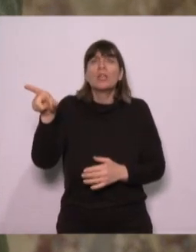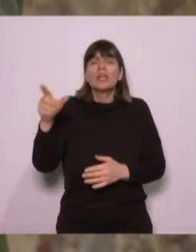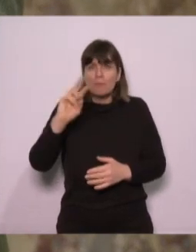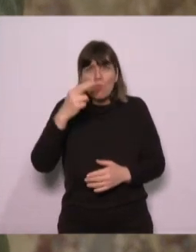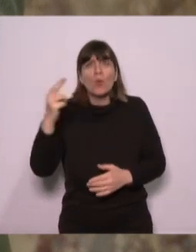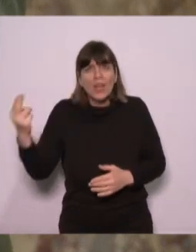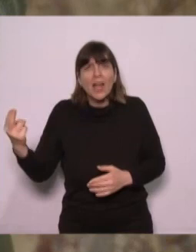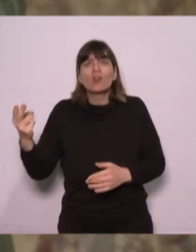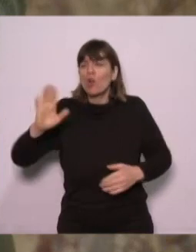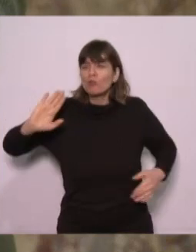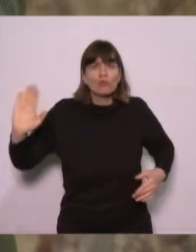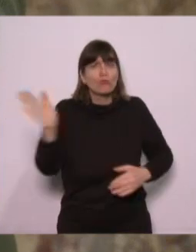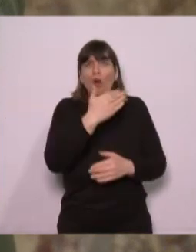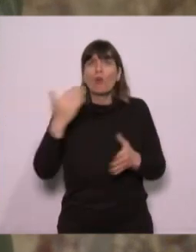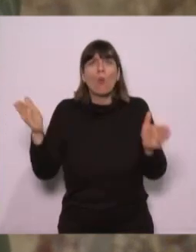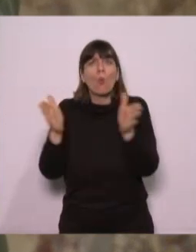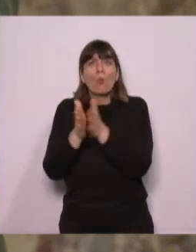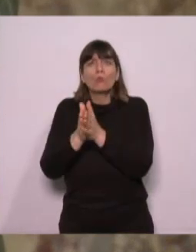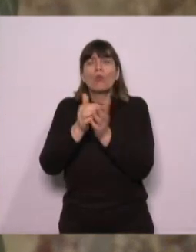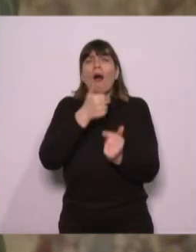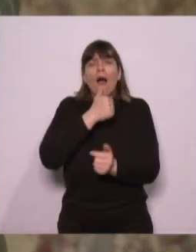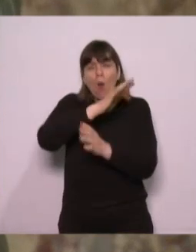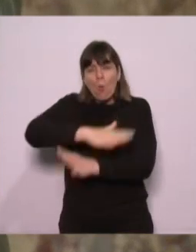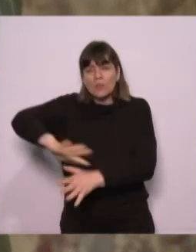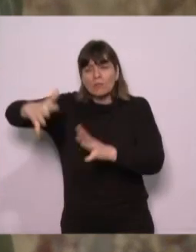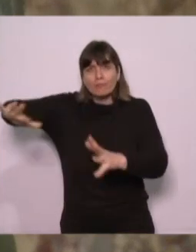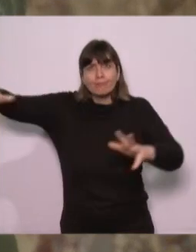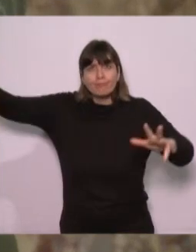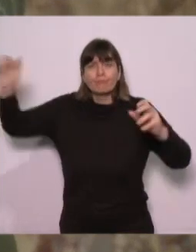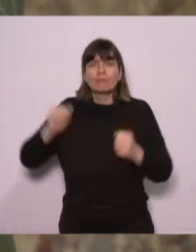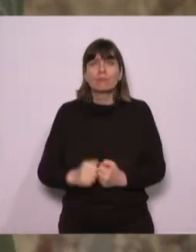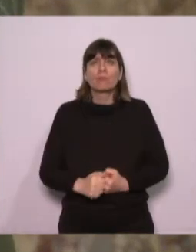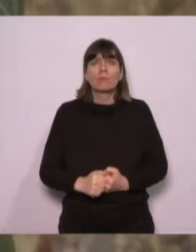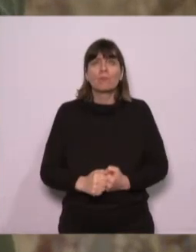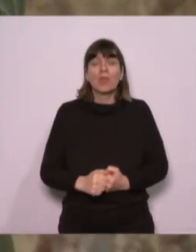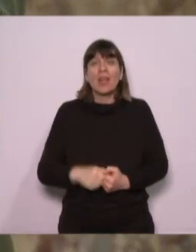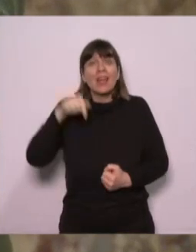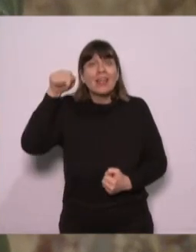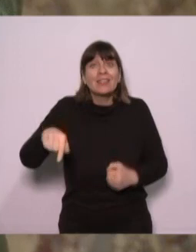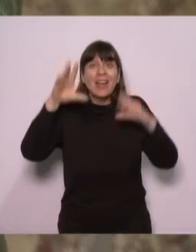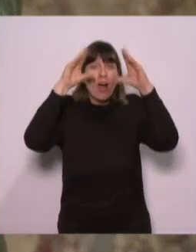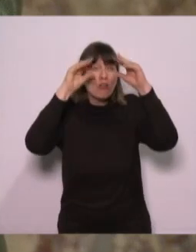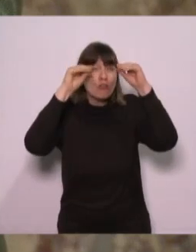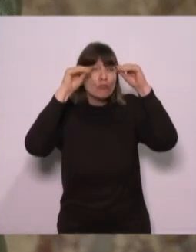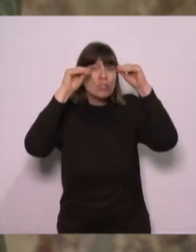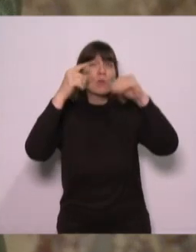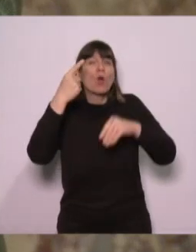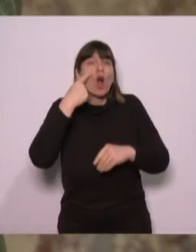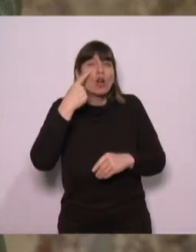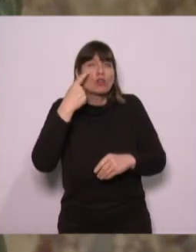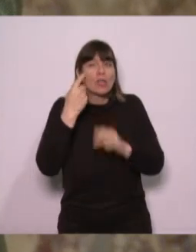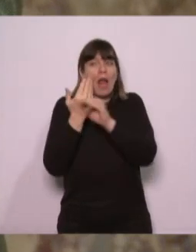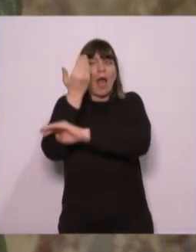los hiciste perecer a todos juntos en las aguas impetuosas. Aquella noche fue dada